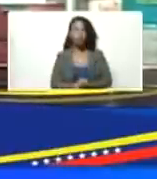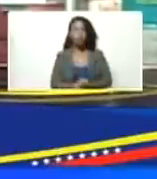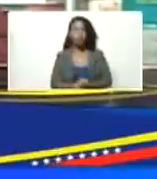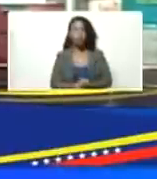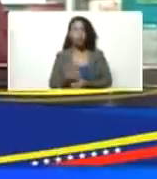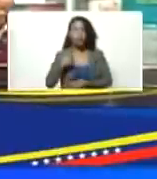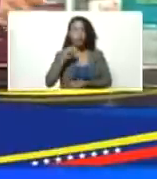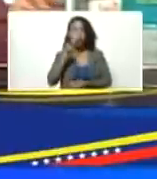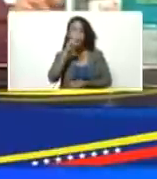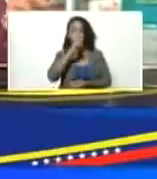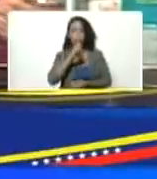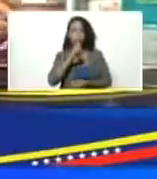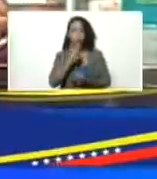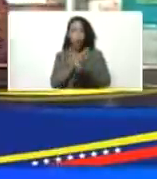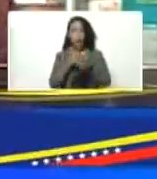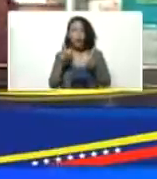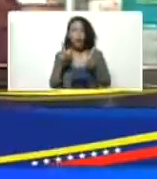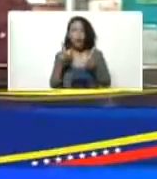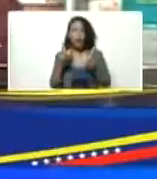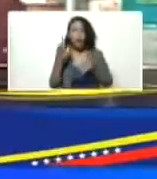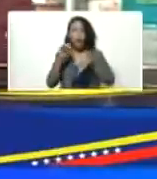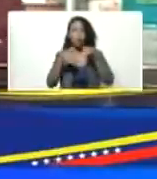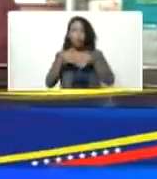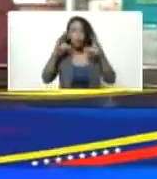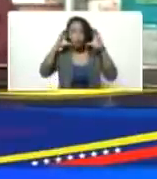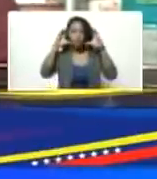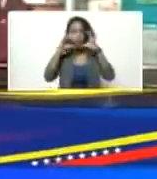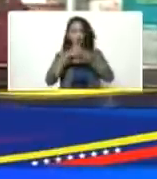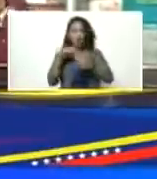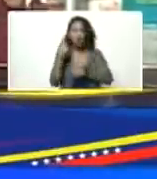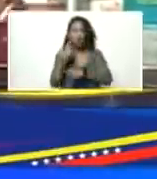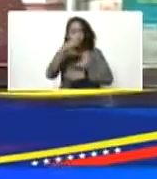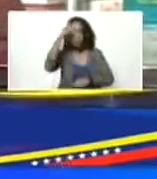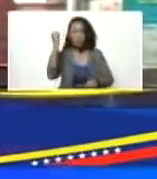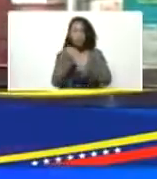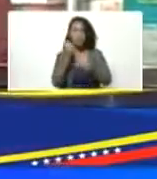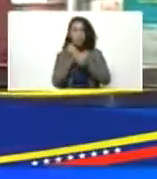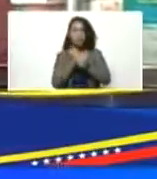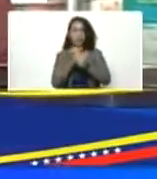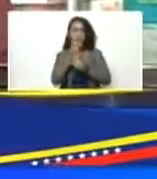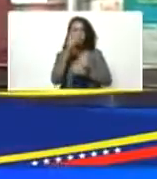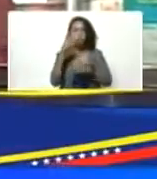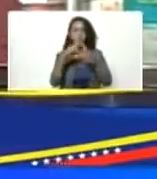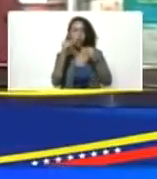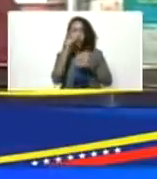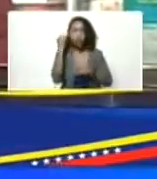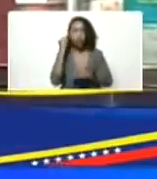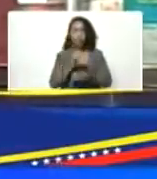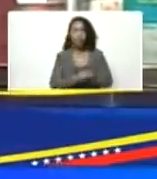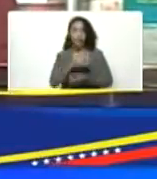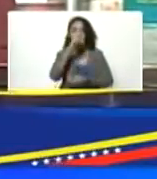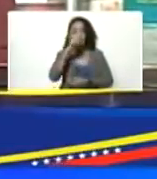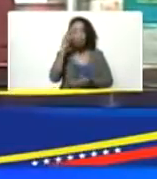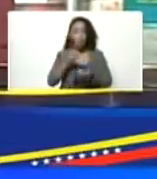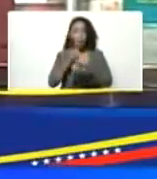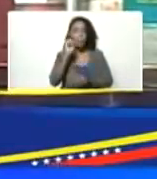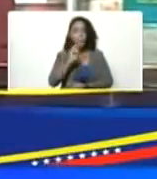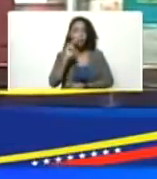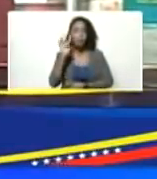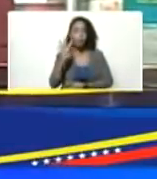Tenemos 2 años libres de elecciones, dedicados solo al trabajo, todos y todas. El año